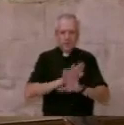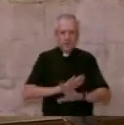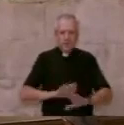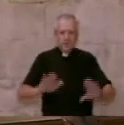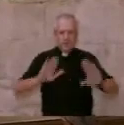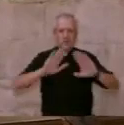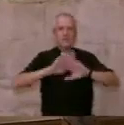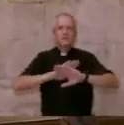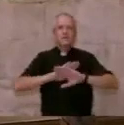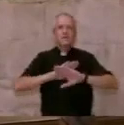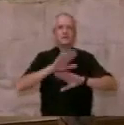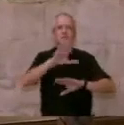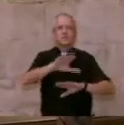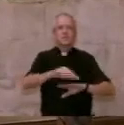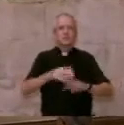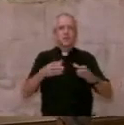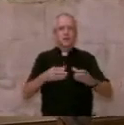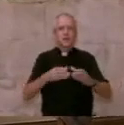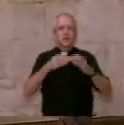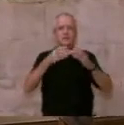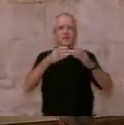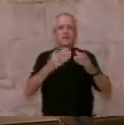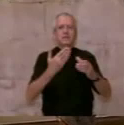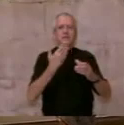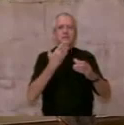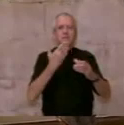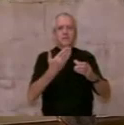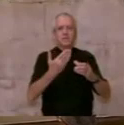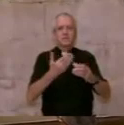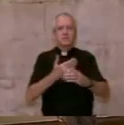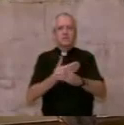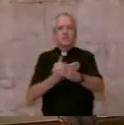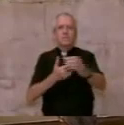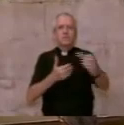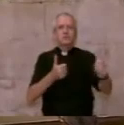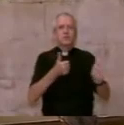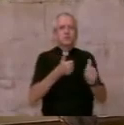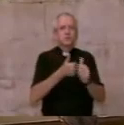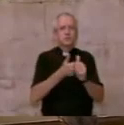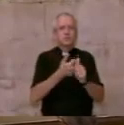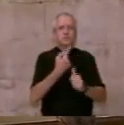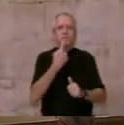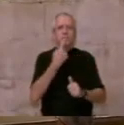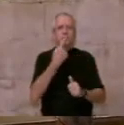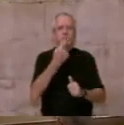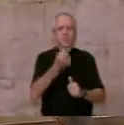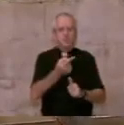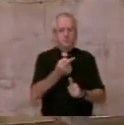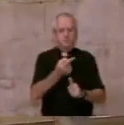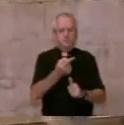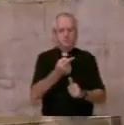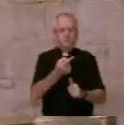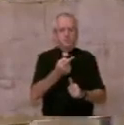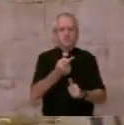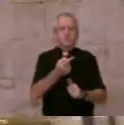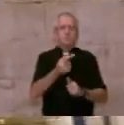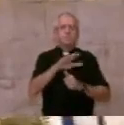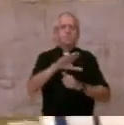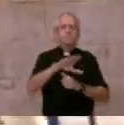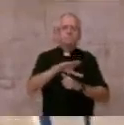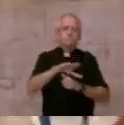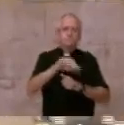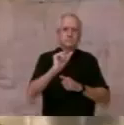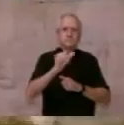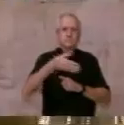Del mismo modo, acabada la cena, tomó el cáliz, dando gracias te bendijo y lo pasó a sus discípulos